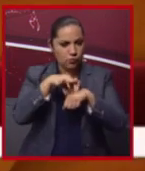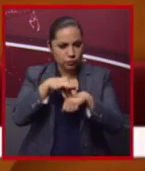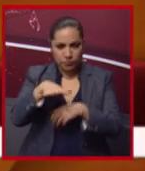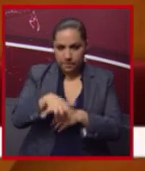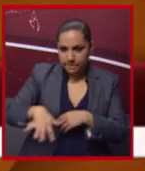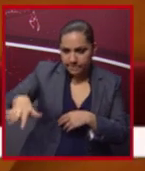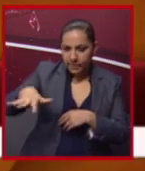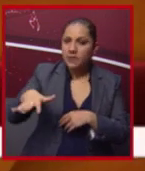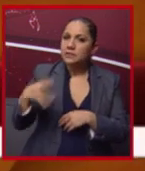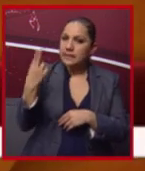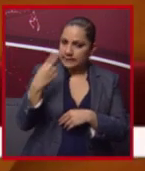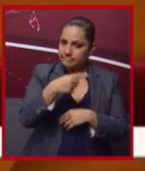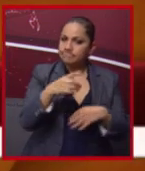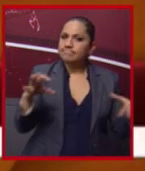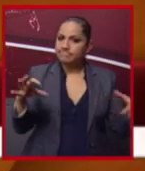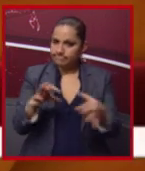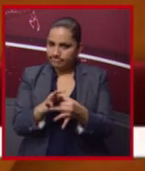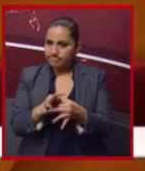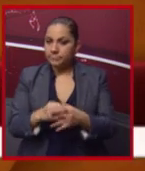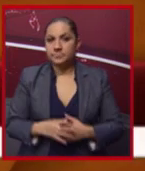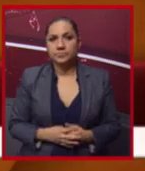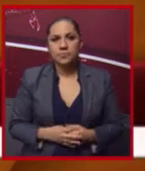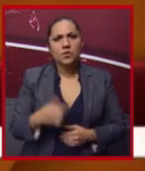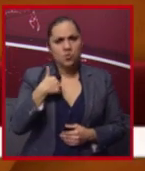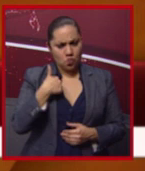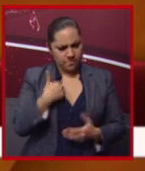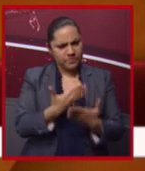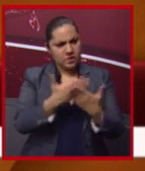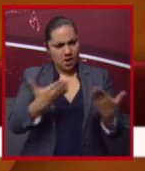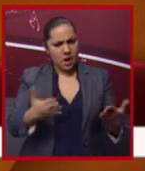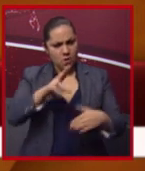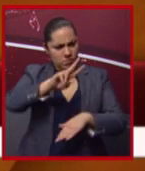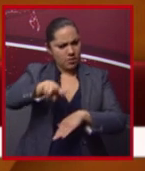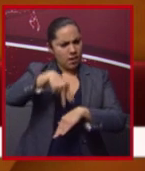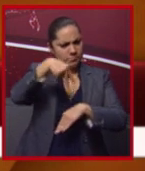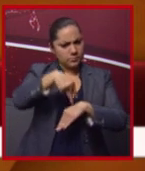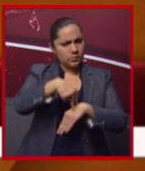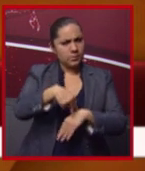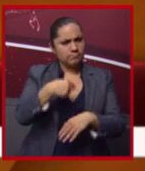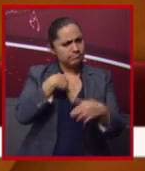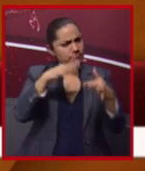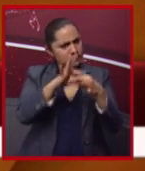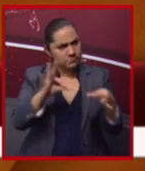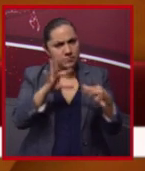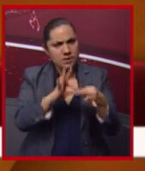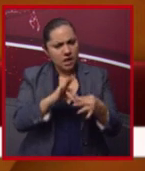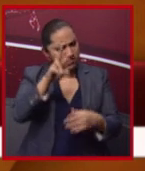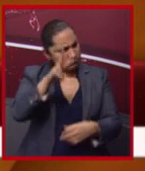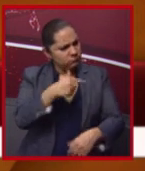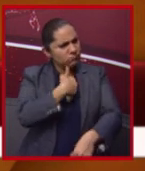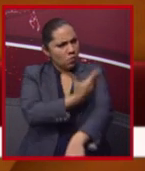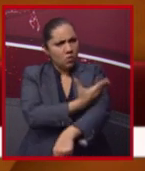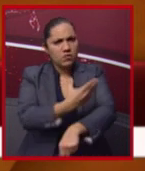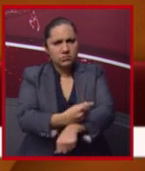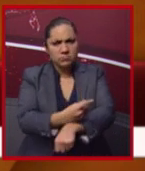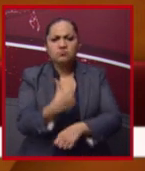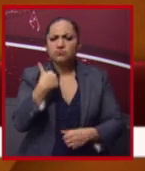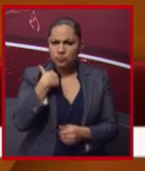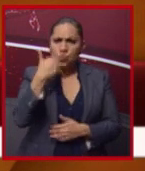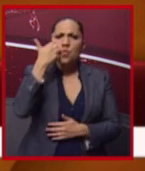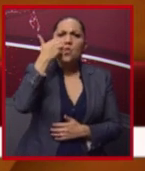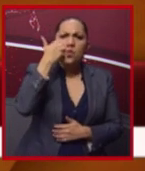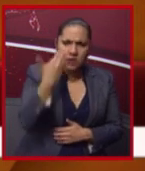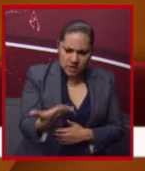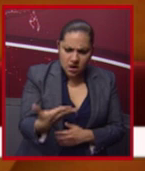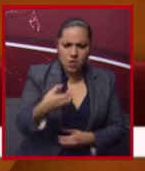Vengo aquí con profunda honestidad para decirles, quiero ser ministra de la Suprema Corte de